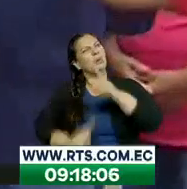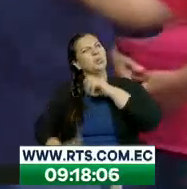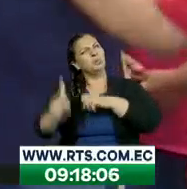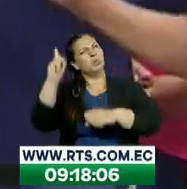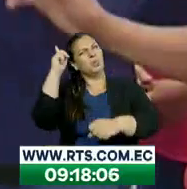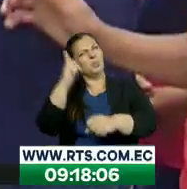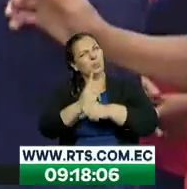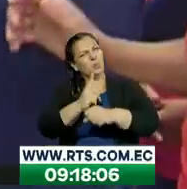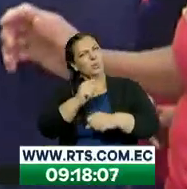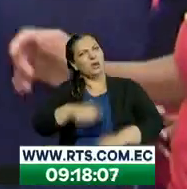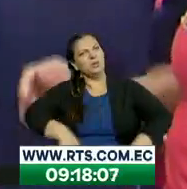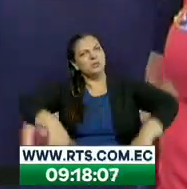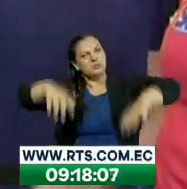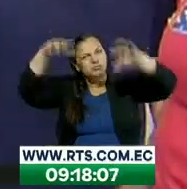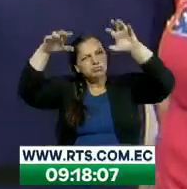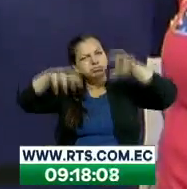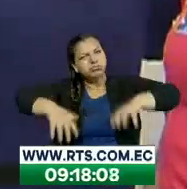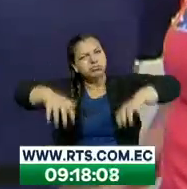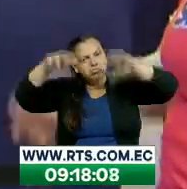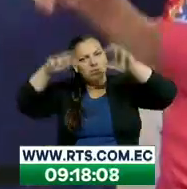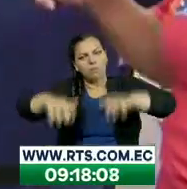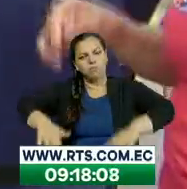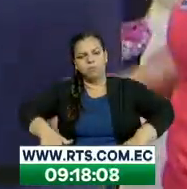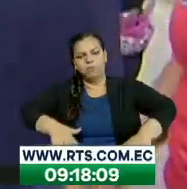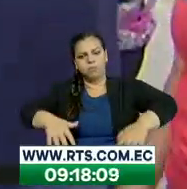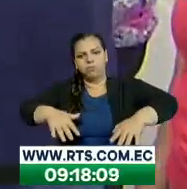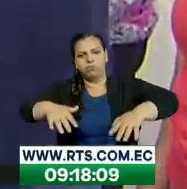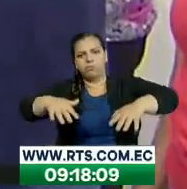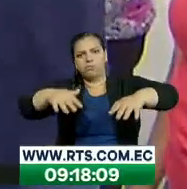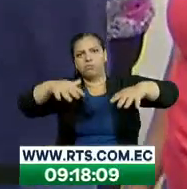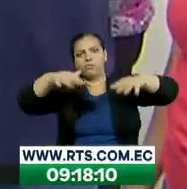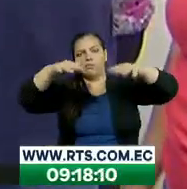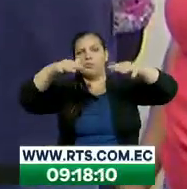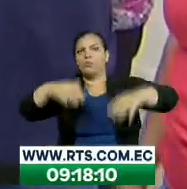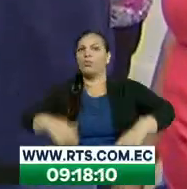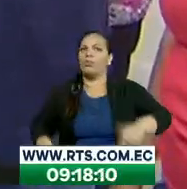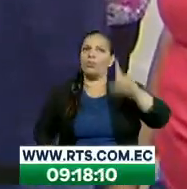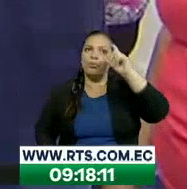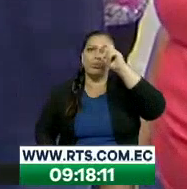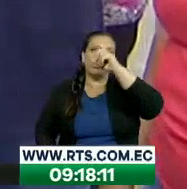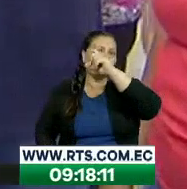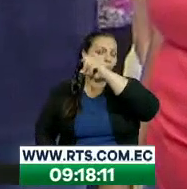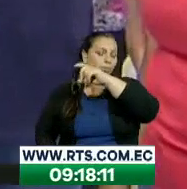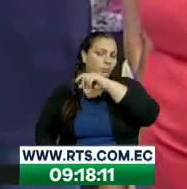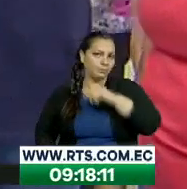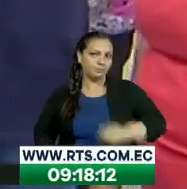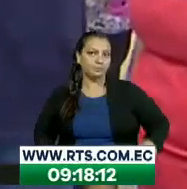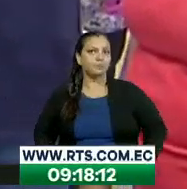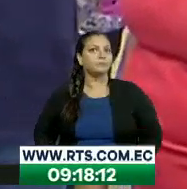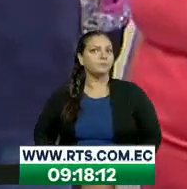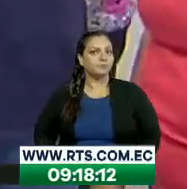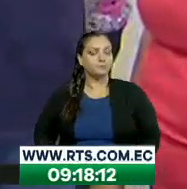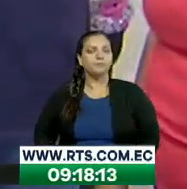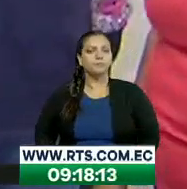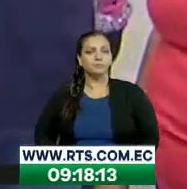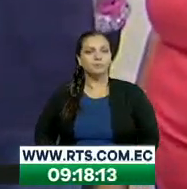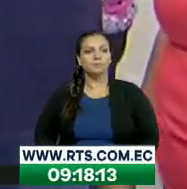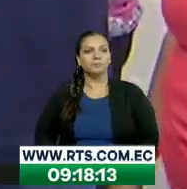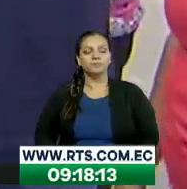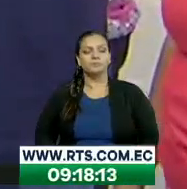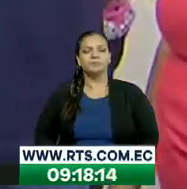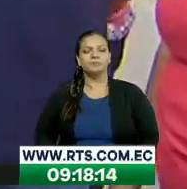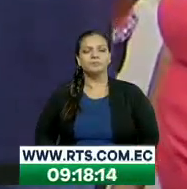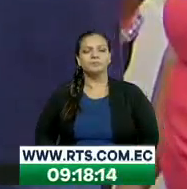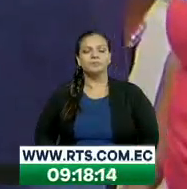el tema de la inundación era tremendo en este sector. En todo caso, son los pedidos que está realizando la población. Por